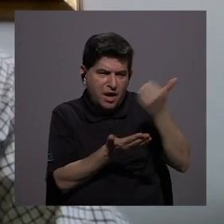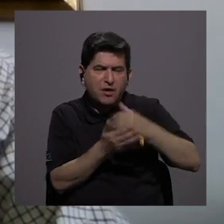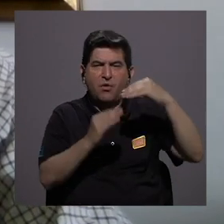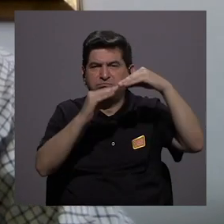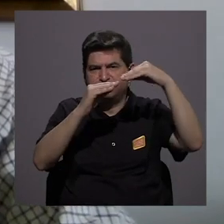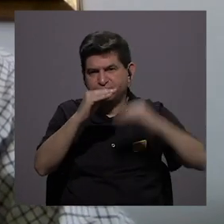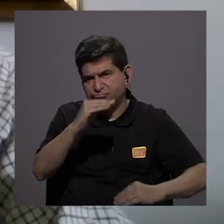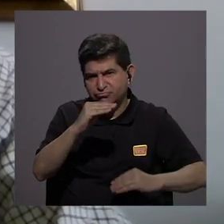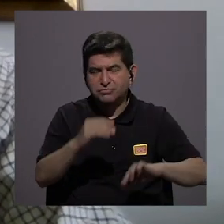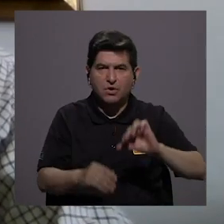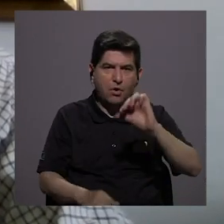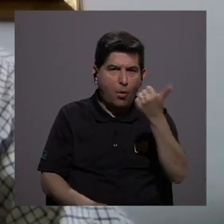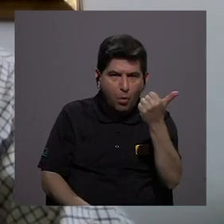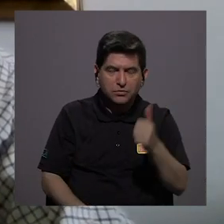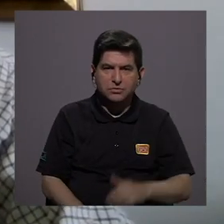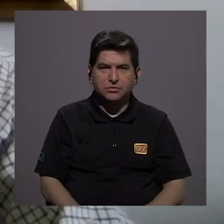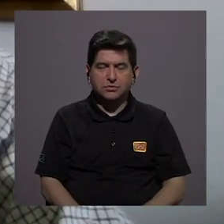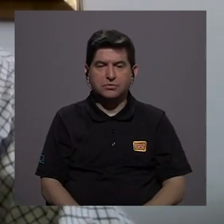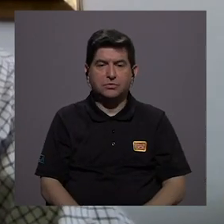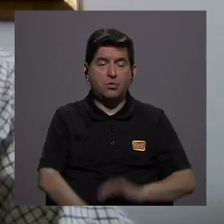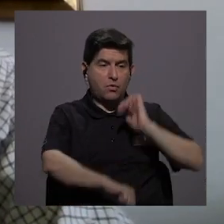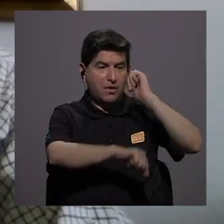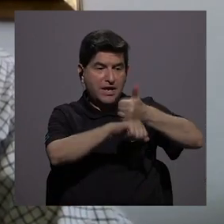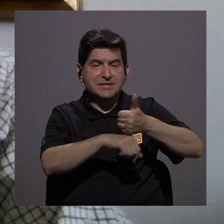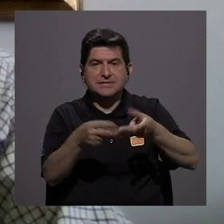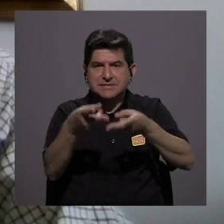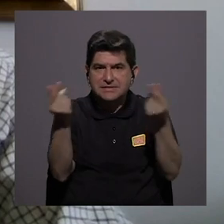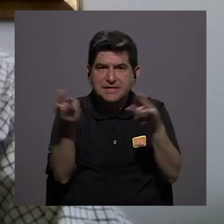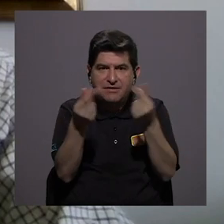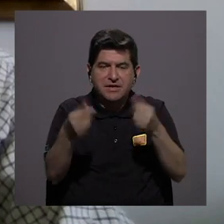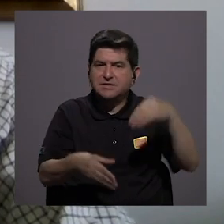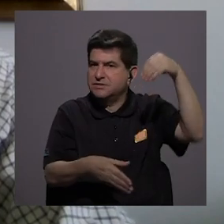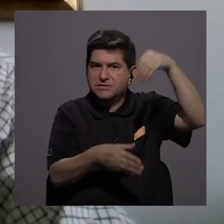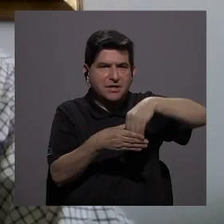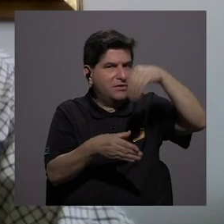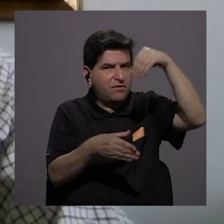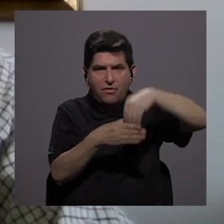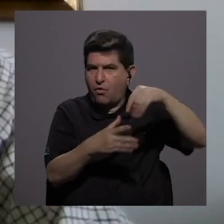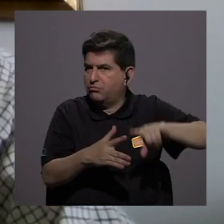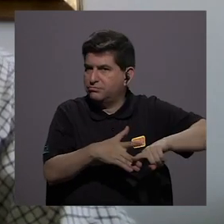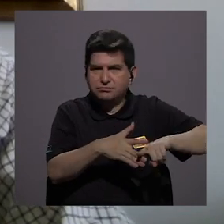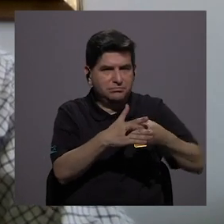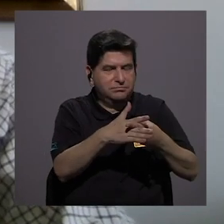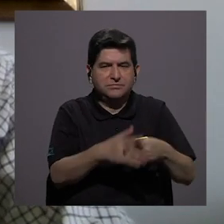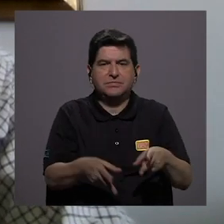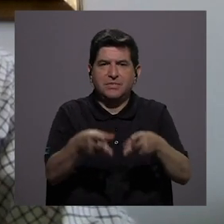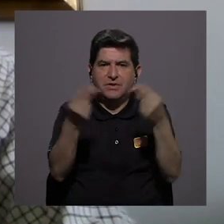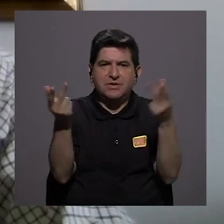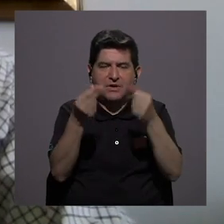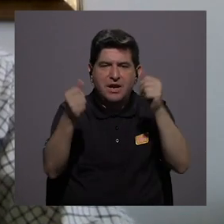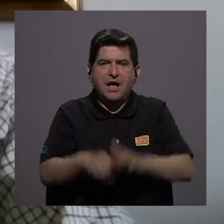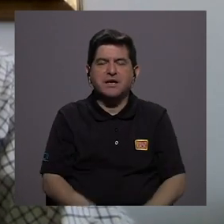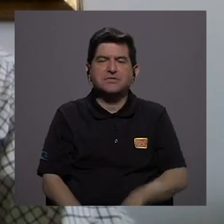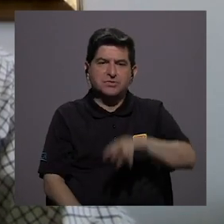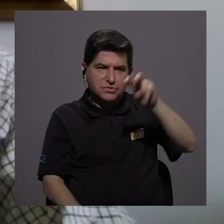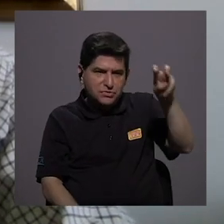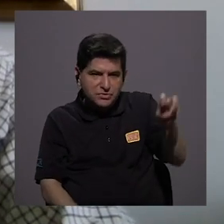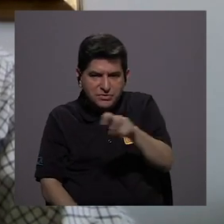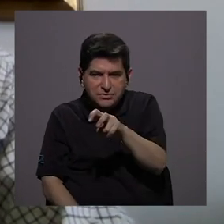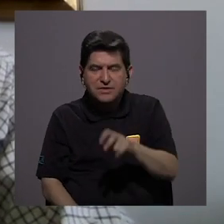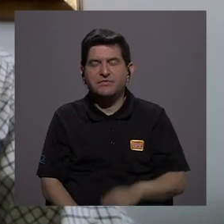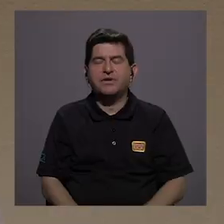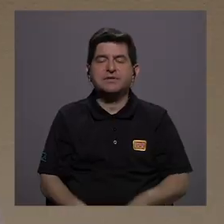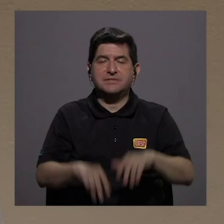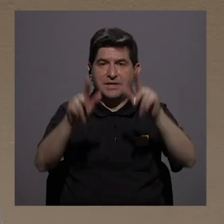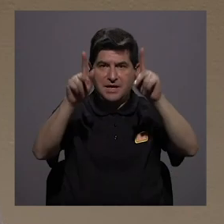ingresos, y por otro lado, nos está imponiendo gastos que no estaban contemplados inicialmente, como son los gastos de transferencia para los grupos más